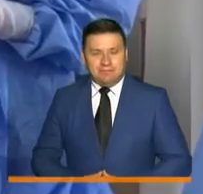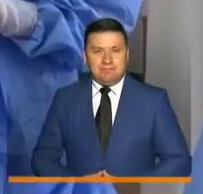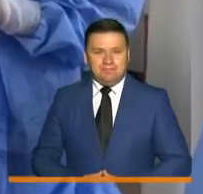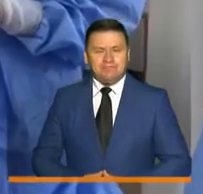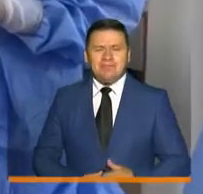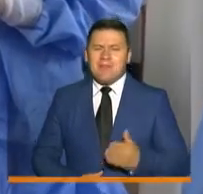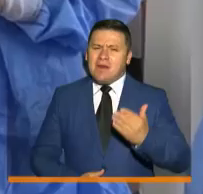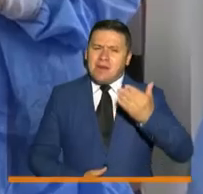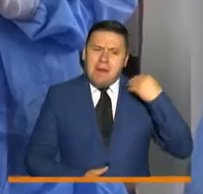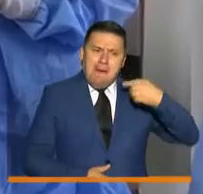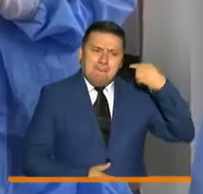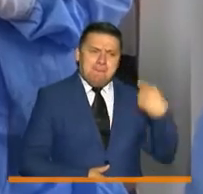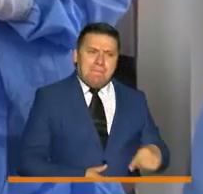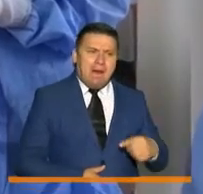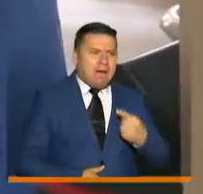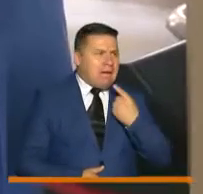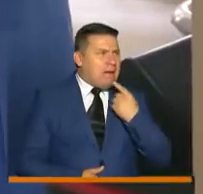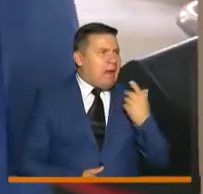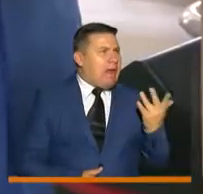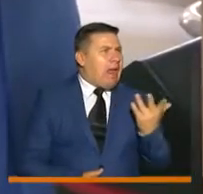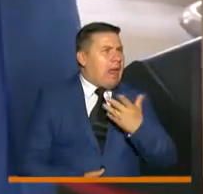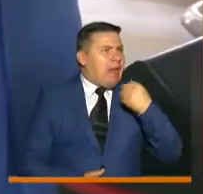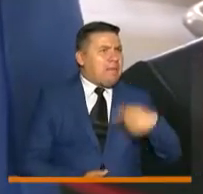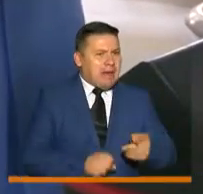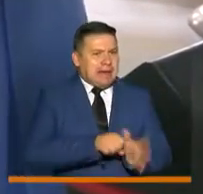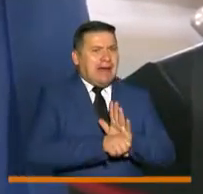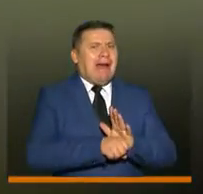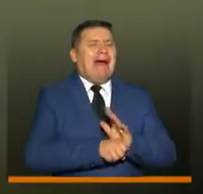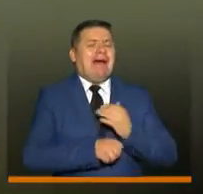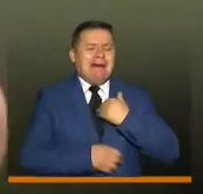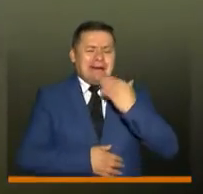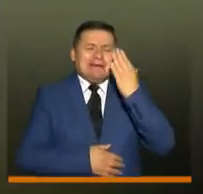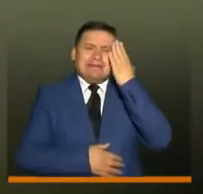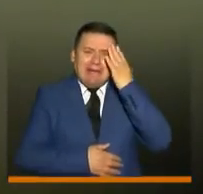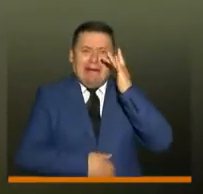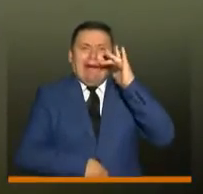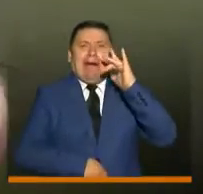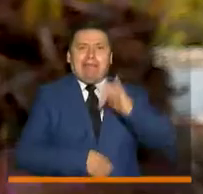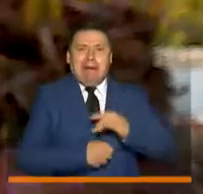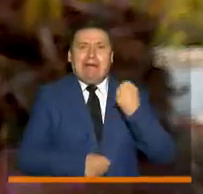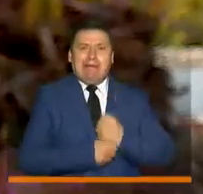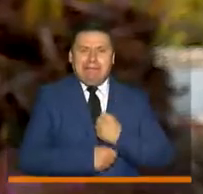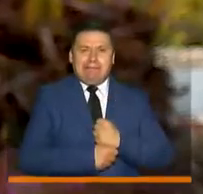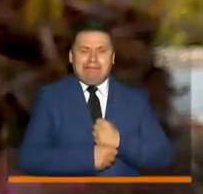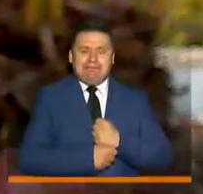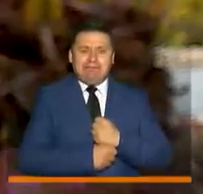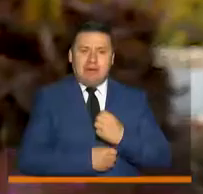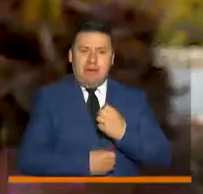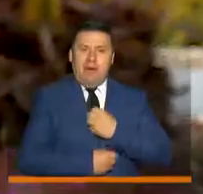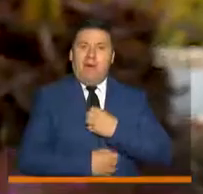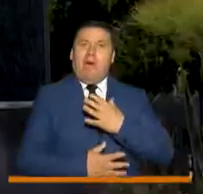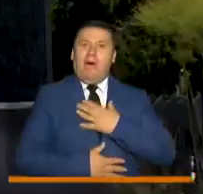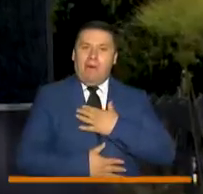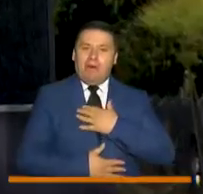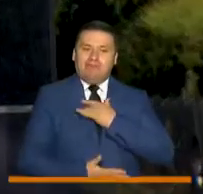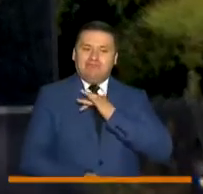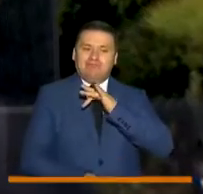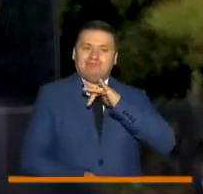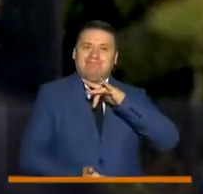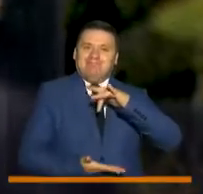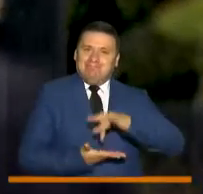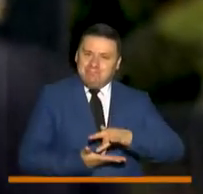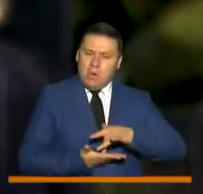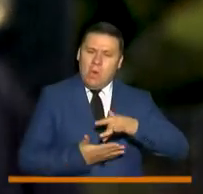Cuando comenzó a haber el rumor de la pandemia, sabíamos que nos iba a tocar. O sea, sabíamos que iba a llegar, es nuestra oportunidad de